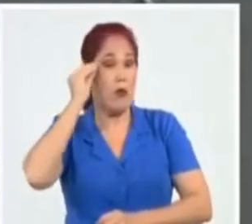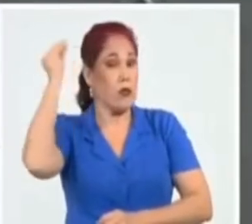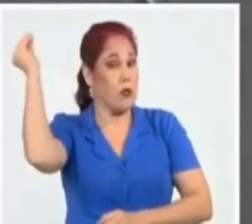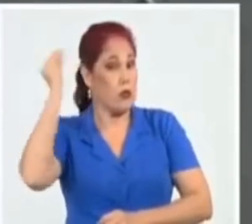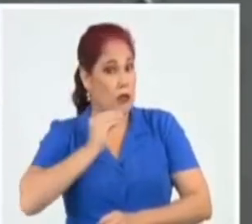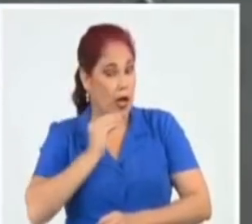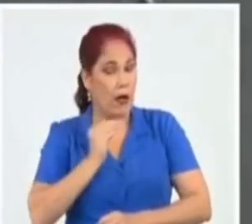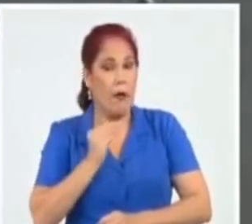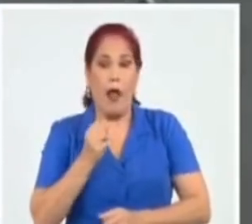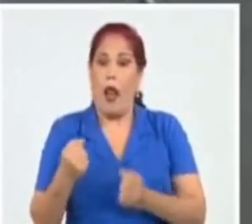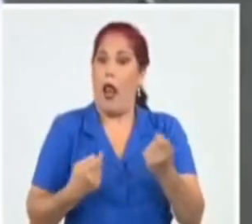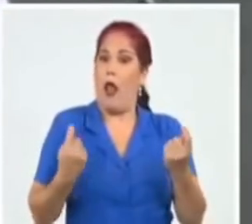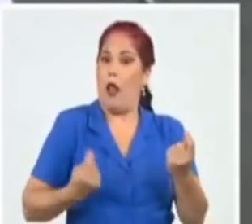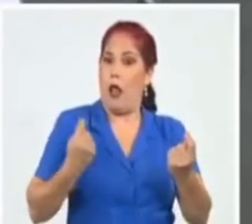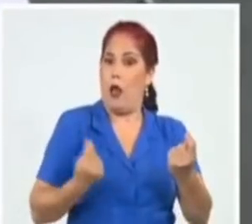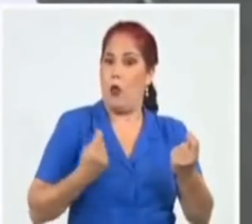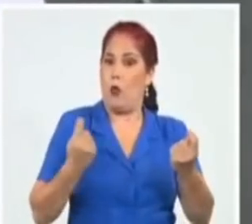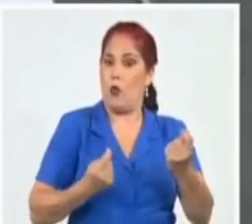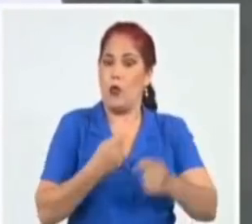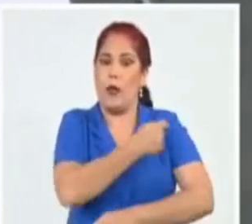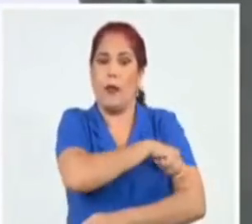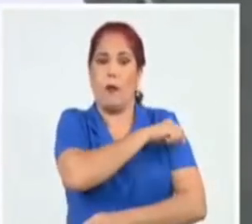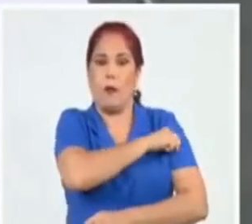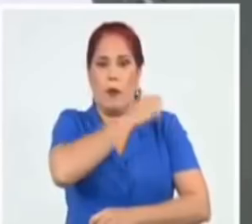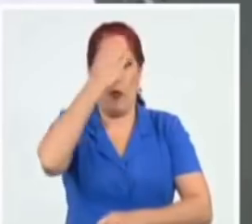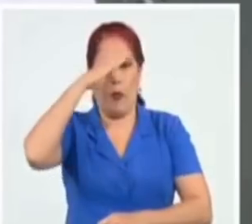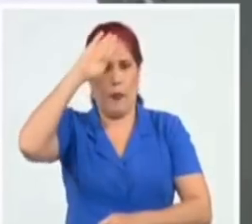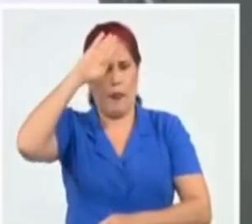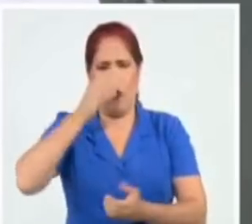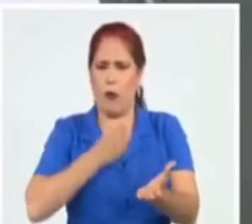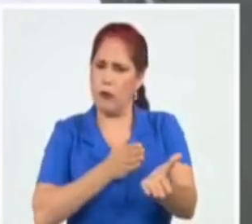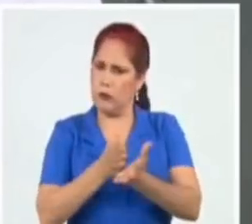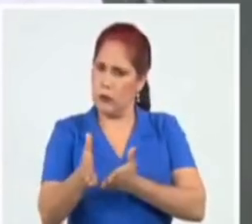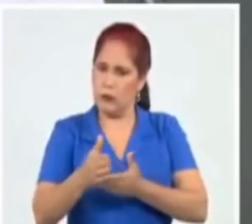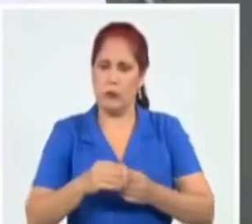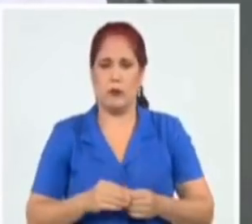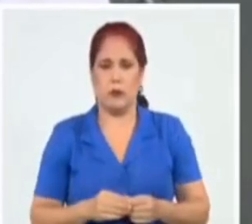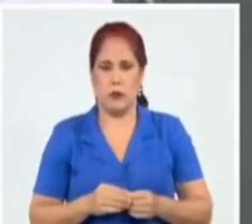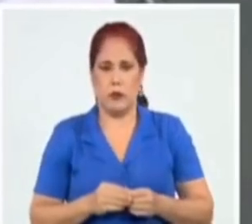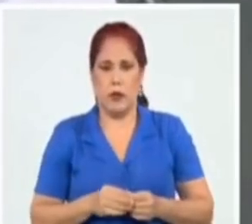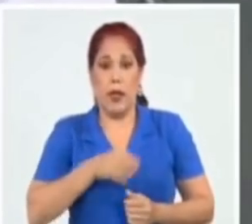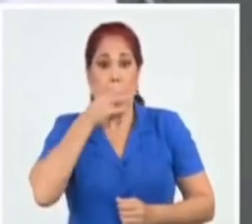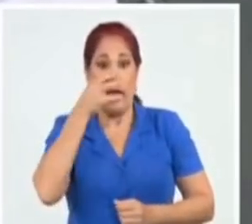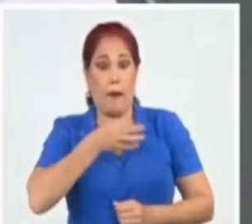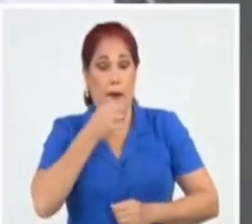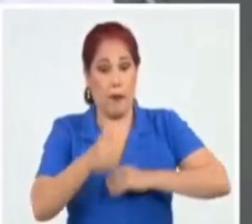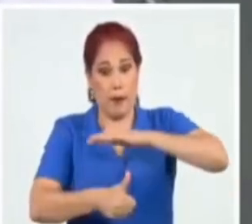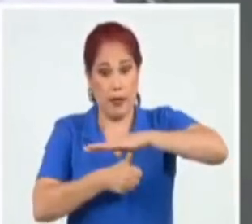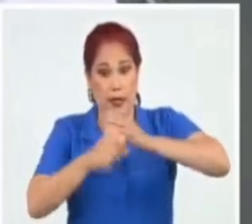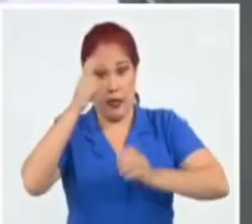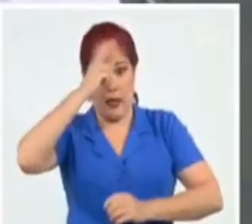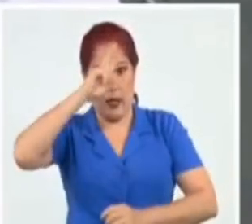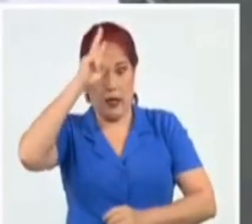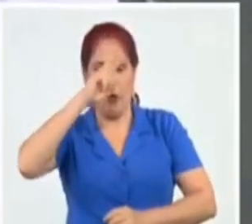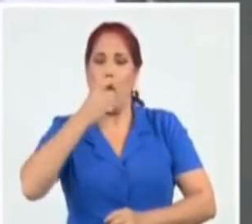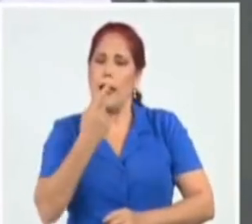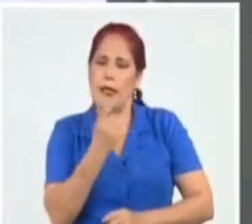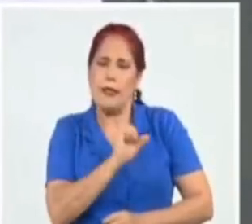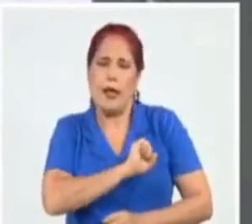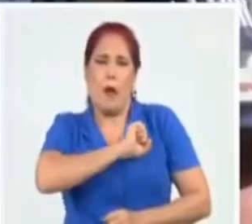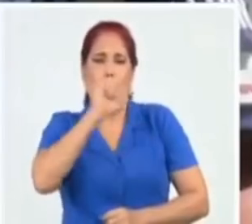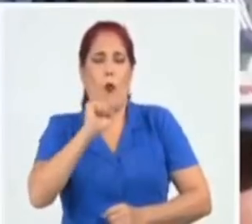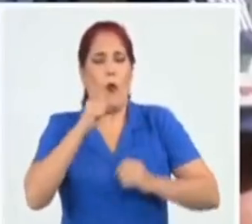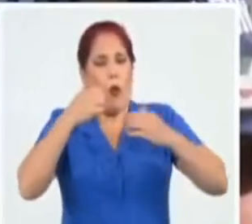la resistencia del pueblo de Cuba. Y ha dicho que se merece el premio a la